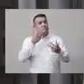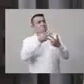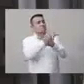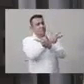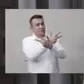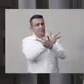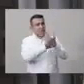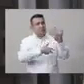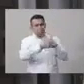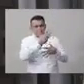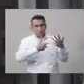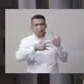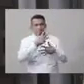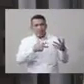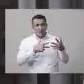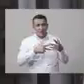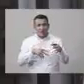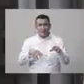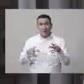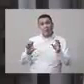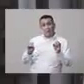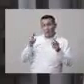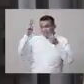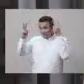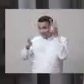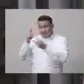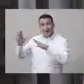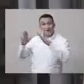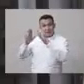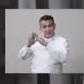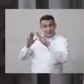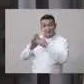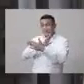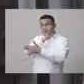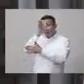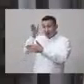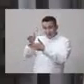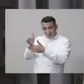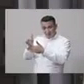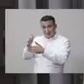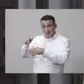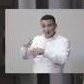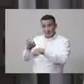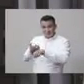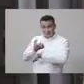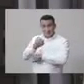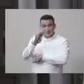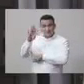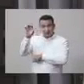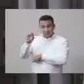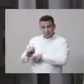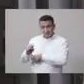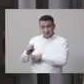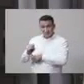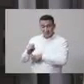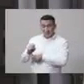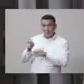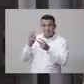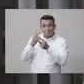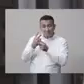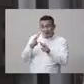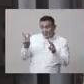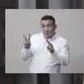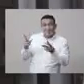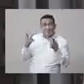domiciliaria que con éxito hemos implementado en nuestro estado y que nos ha permitido que más del 90% de los